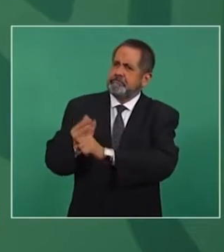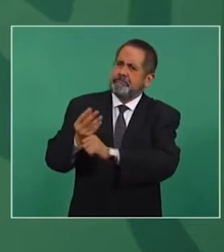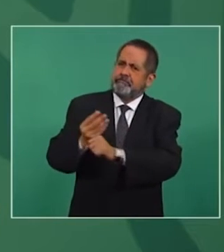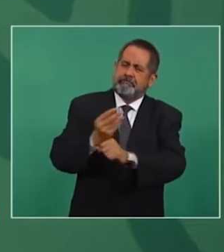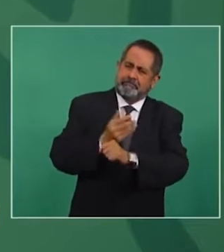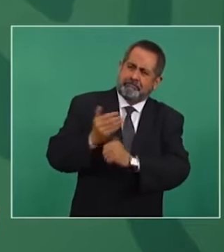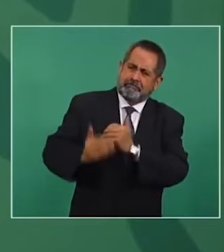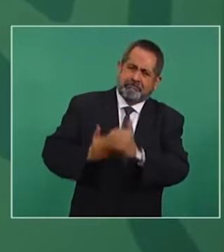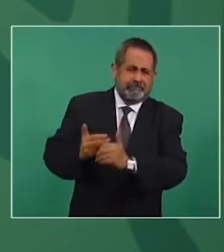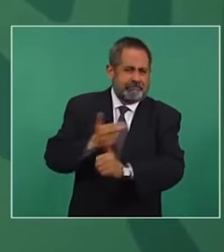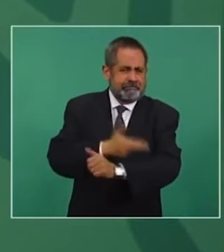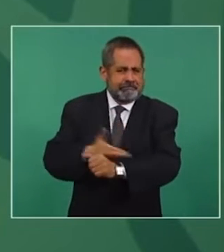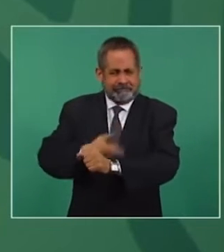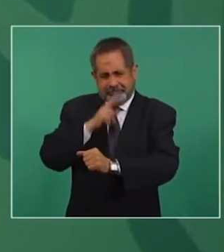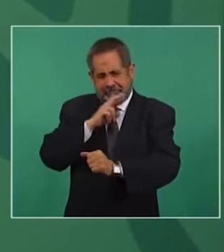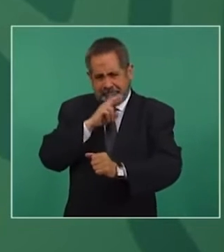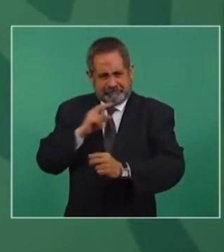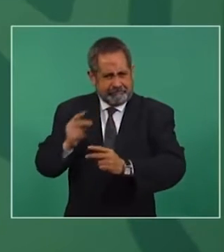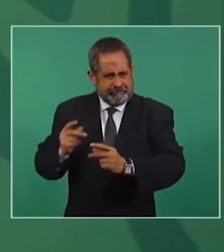que